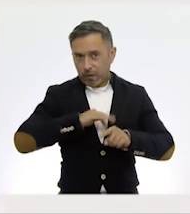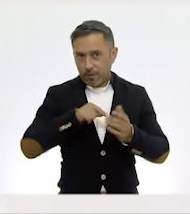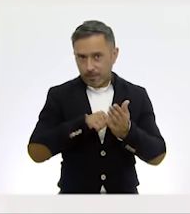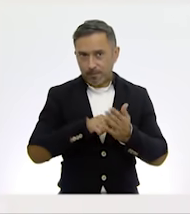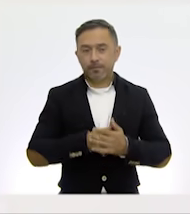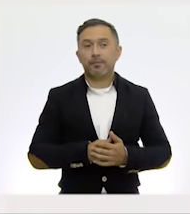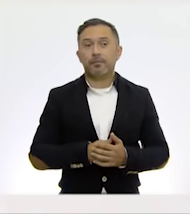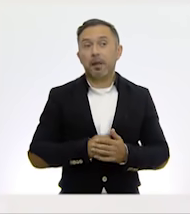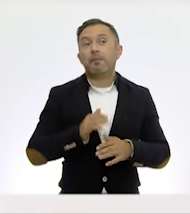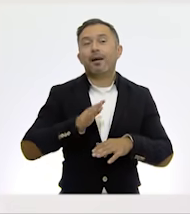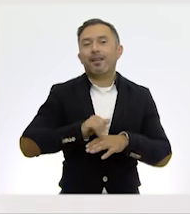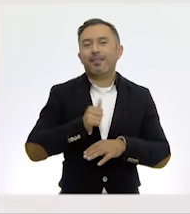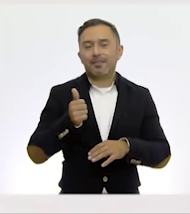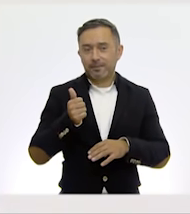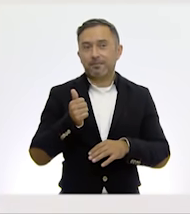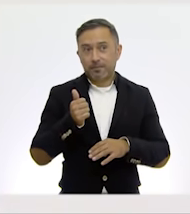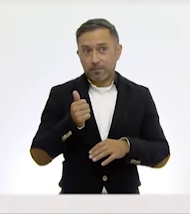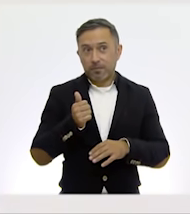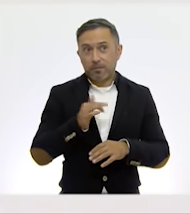Uso de imágenes.